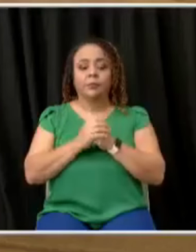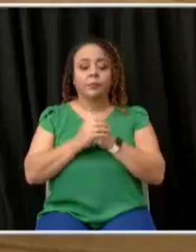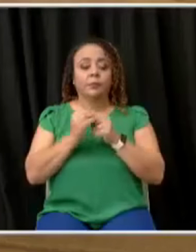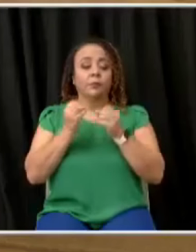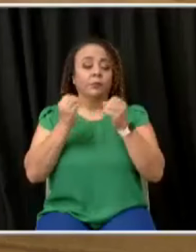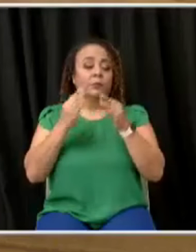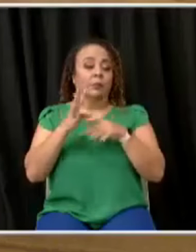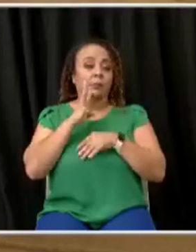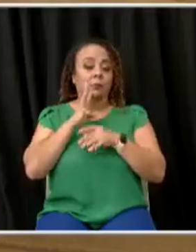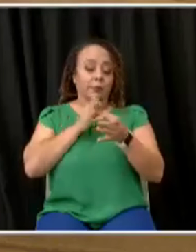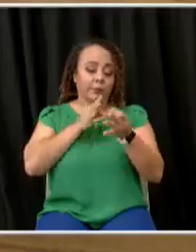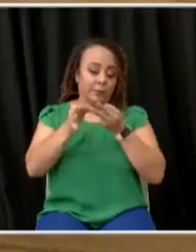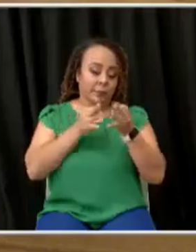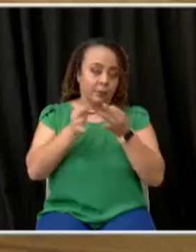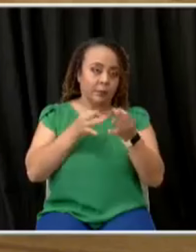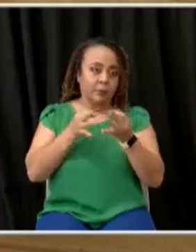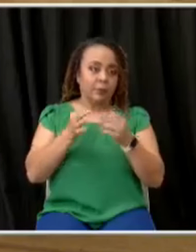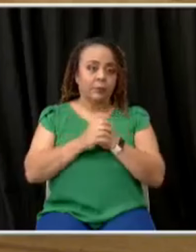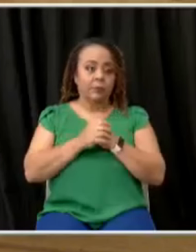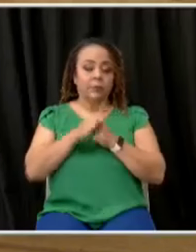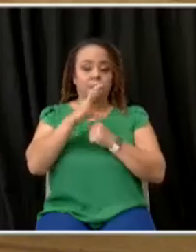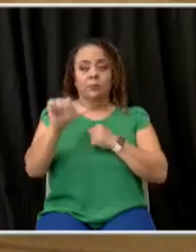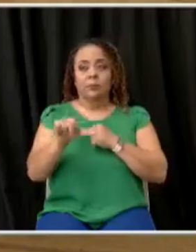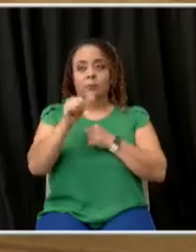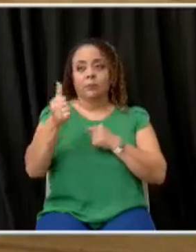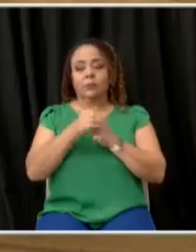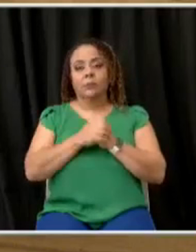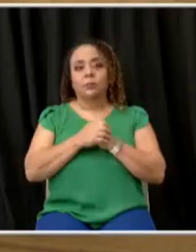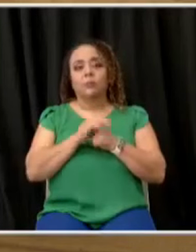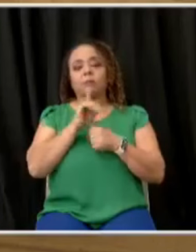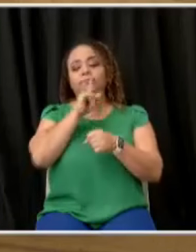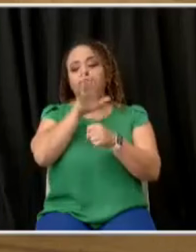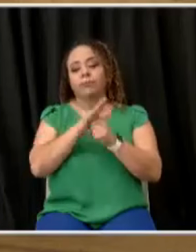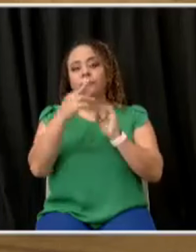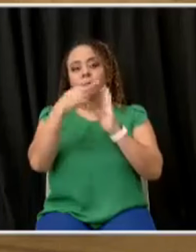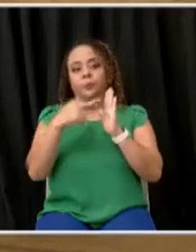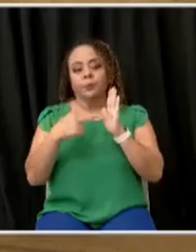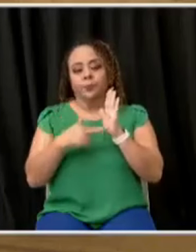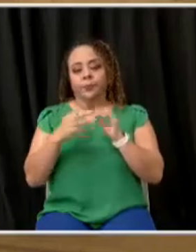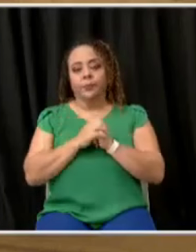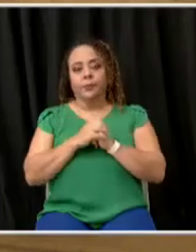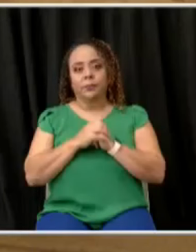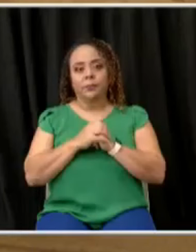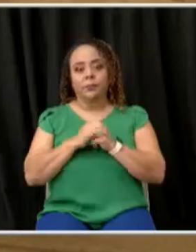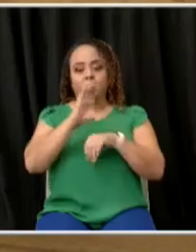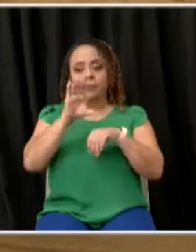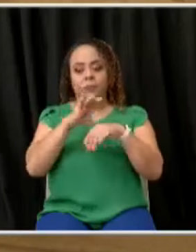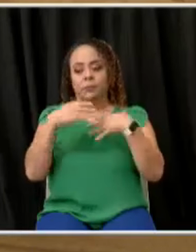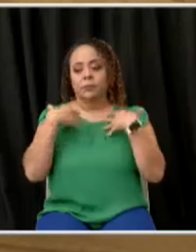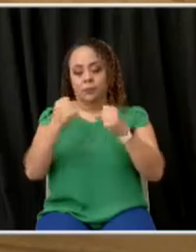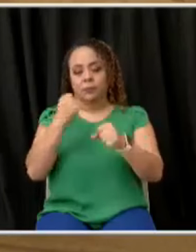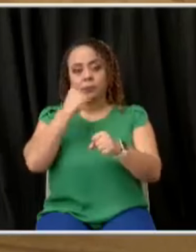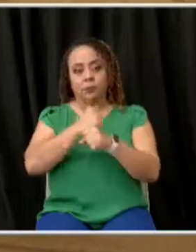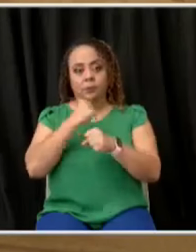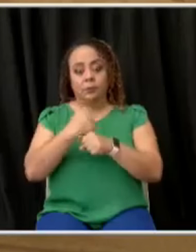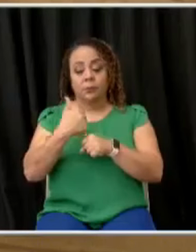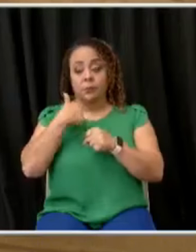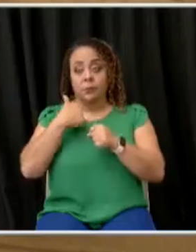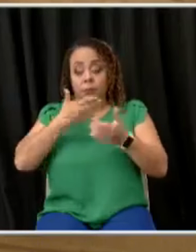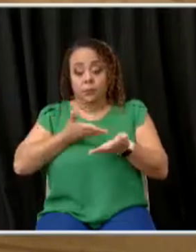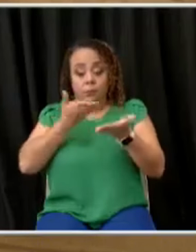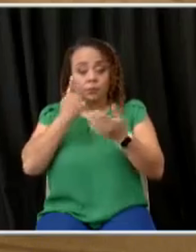amplio explicándonos el día de hoy. Y el otro es, por supuesto, cumpliendo el reglamento que el Consejo de Salud Ocupacional tiene